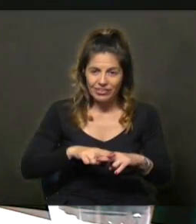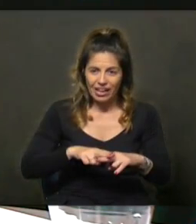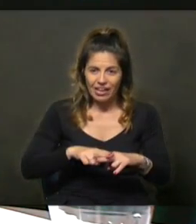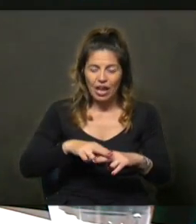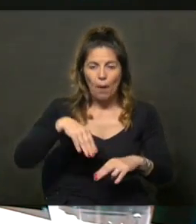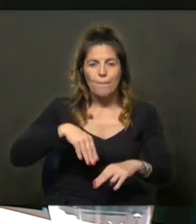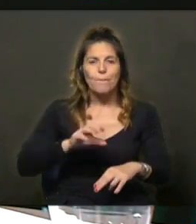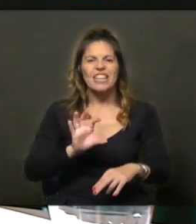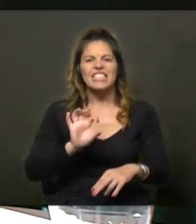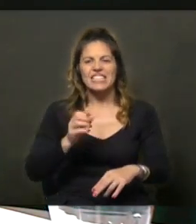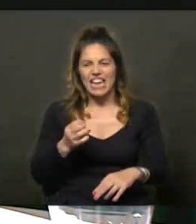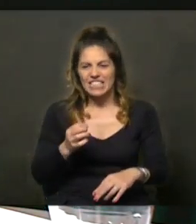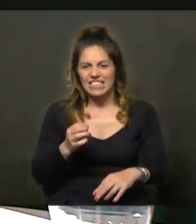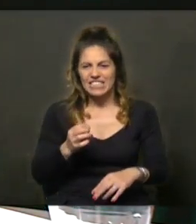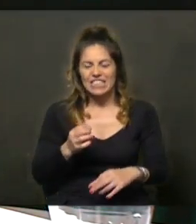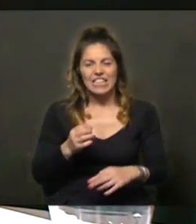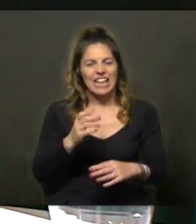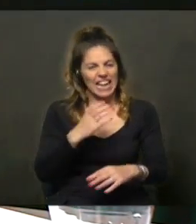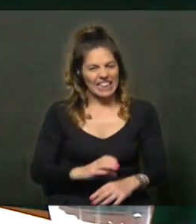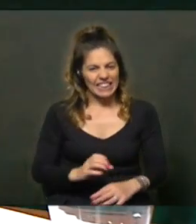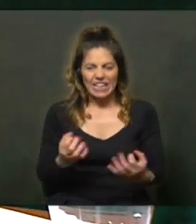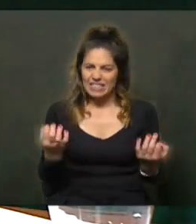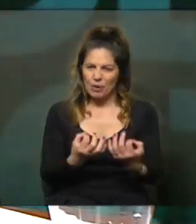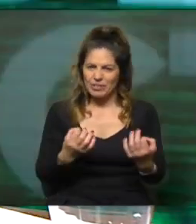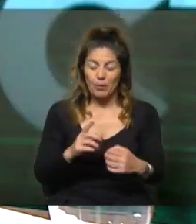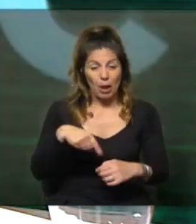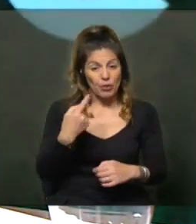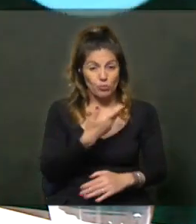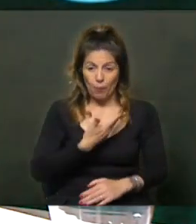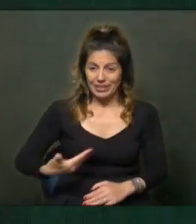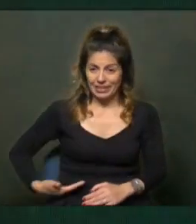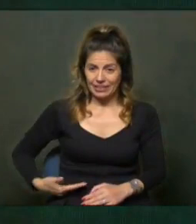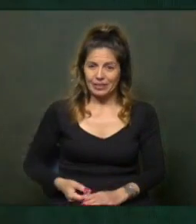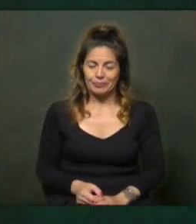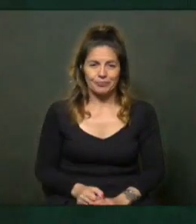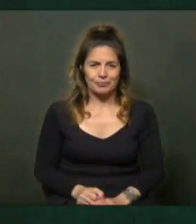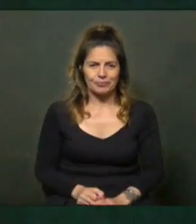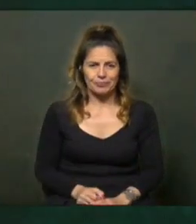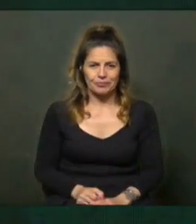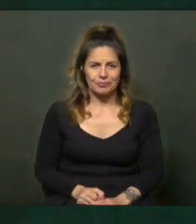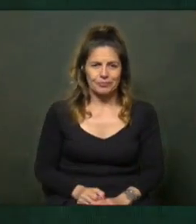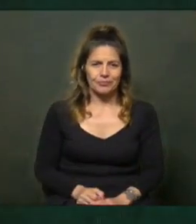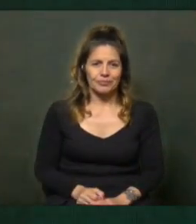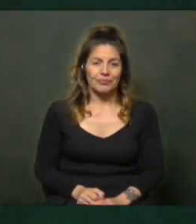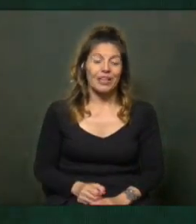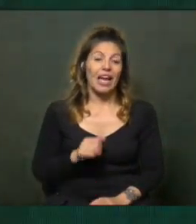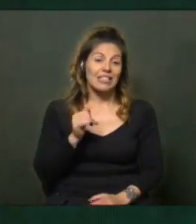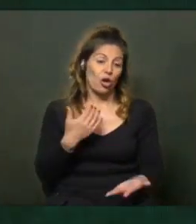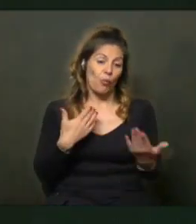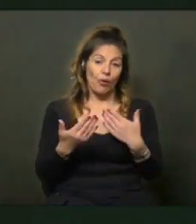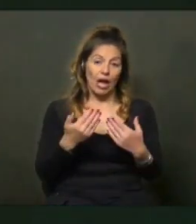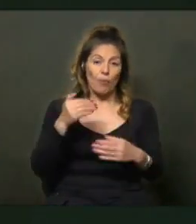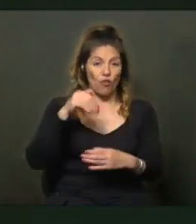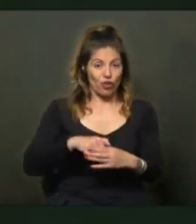digo tiene características muy particulares no para para ser el próximo presidente Sí así como estábamos hablando recién del voto